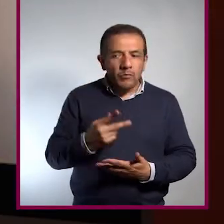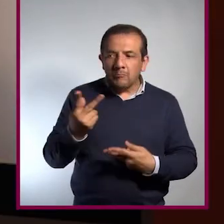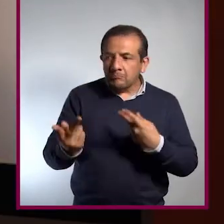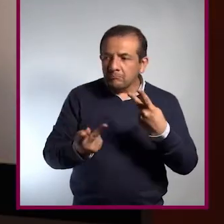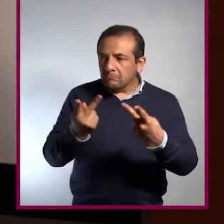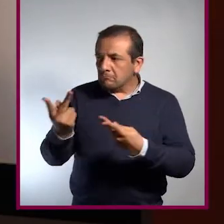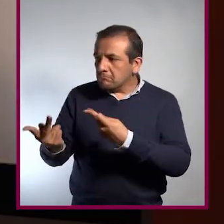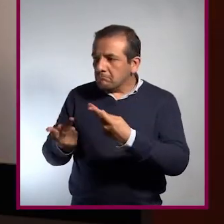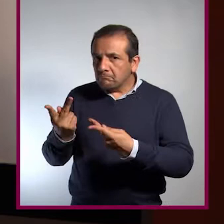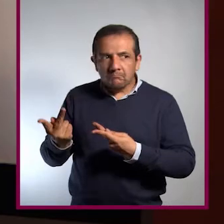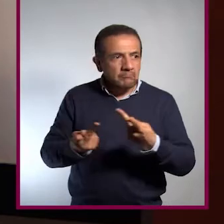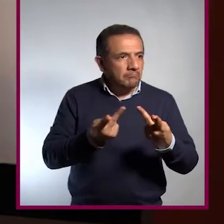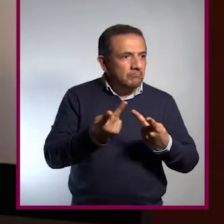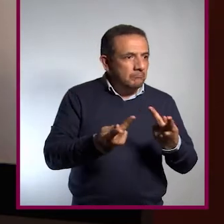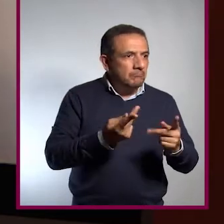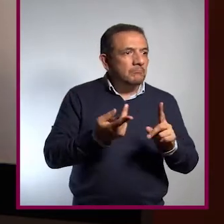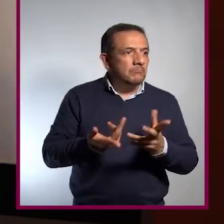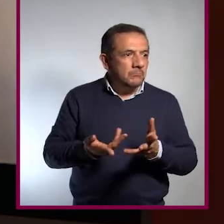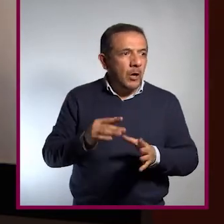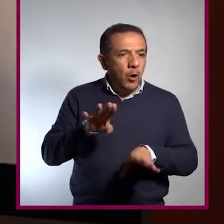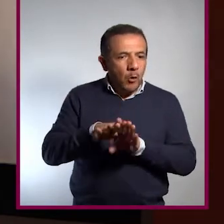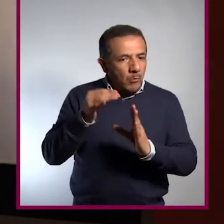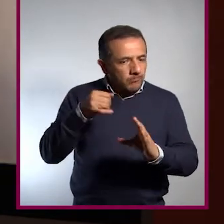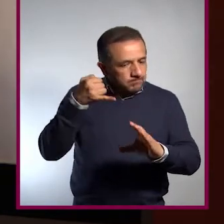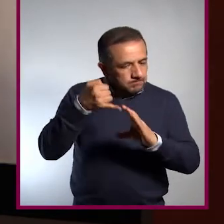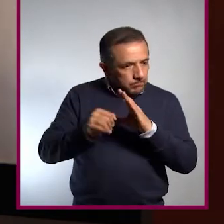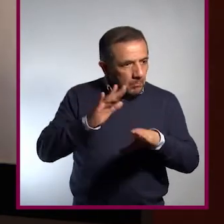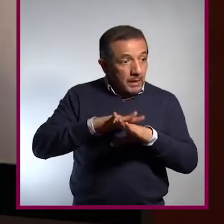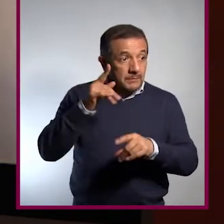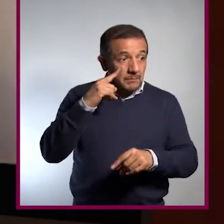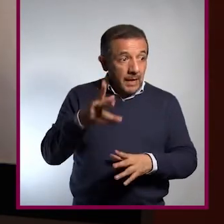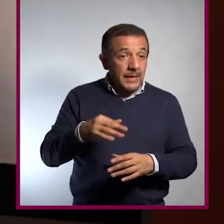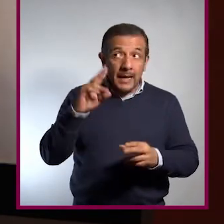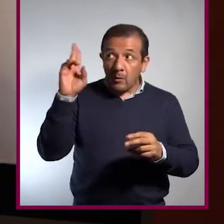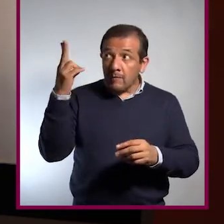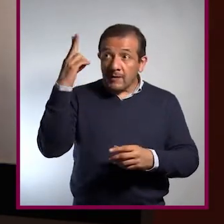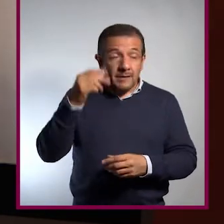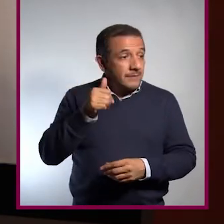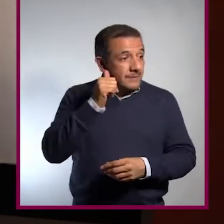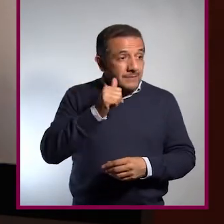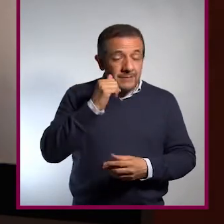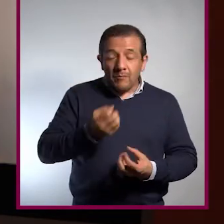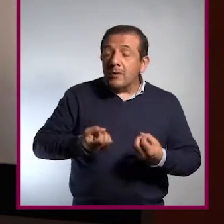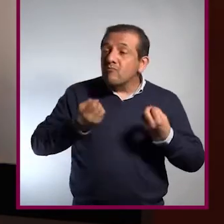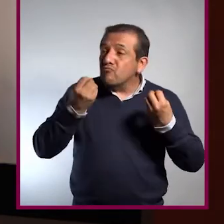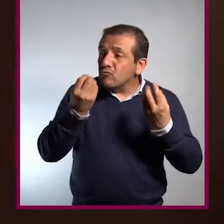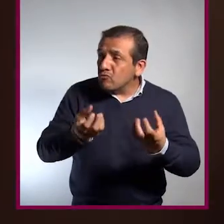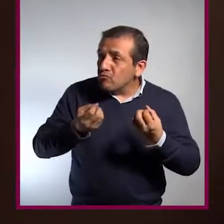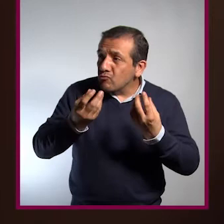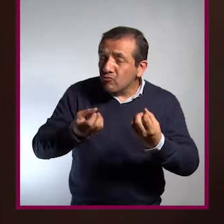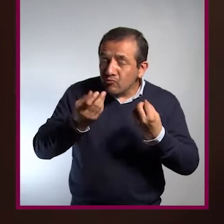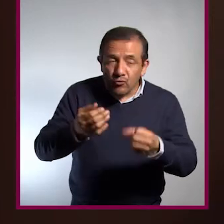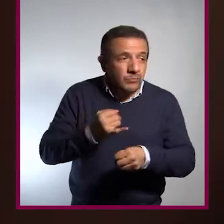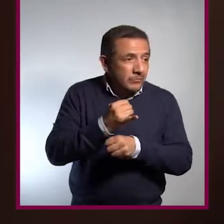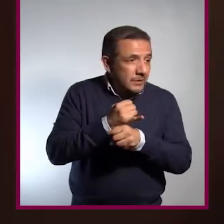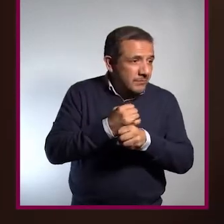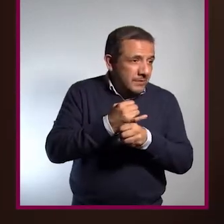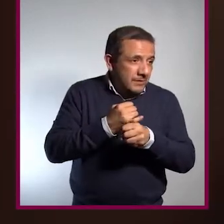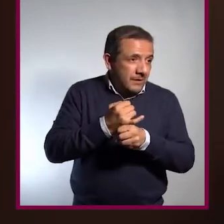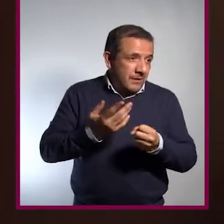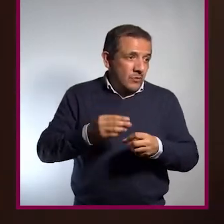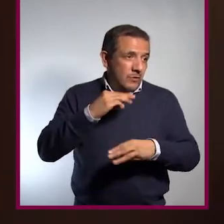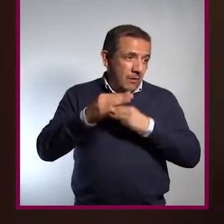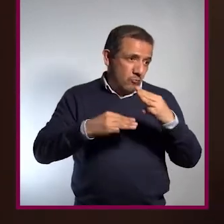encuesta. Entonces, es importante reconocer que las universidades contribuyen muchísimo a la investigación. Mónica, está